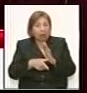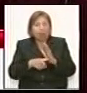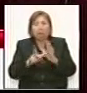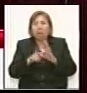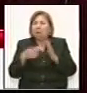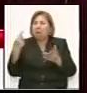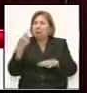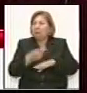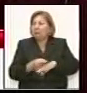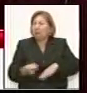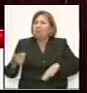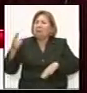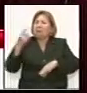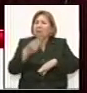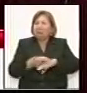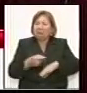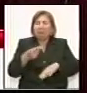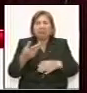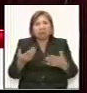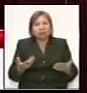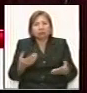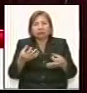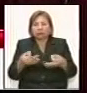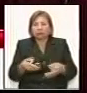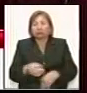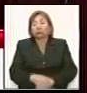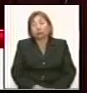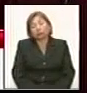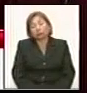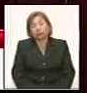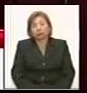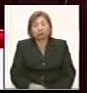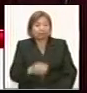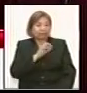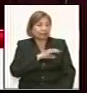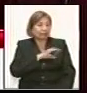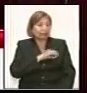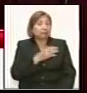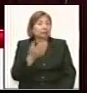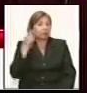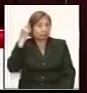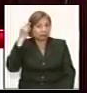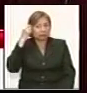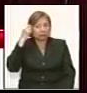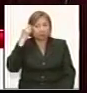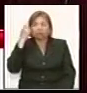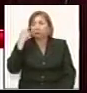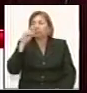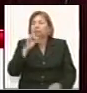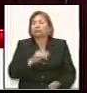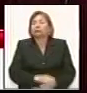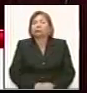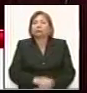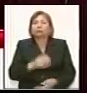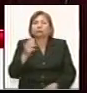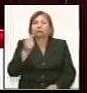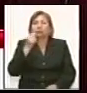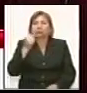de denuncias que son reales, pero que fueron aprovechadas políticamente para